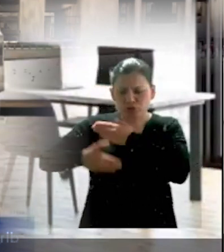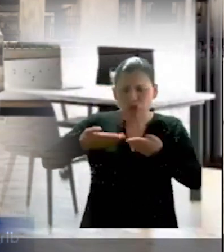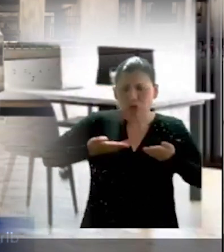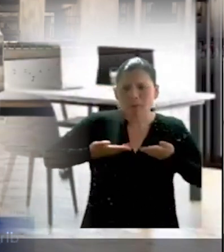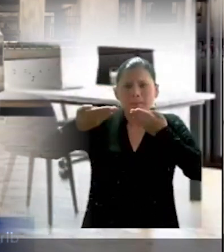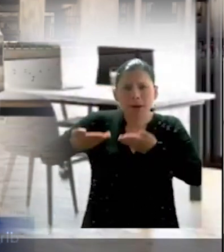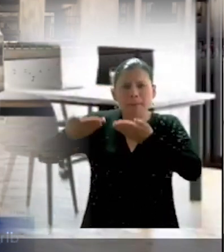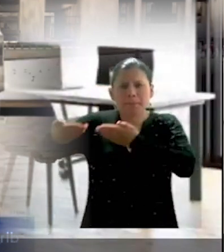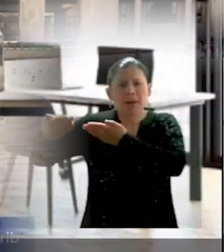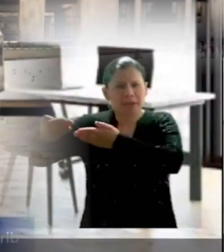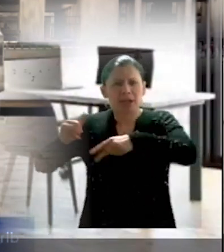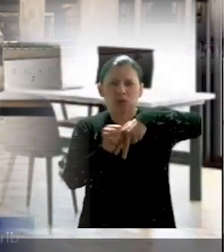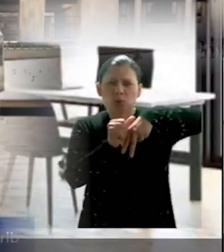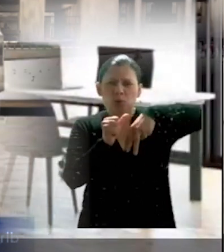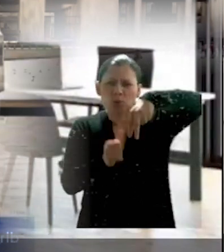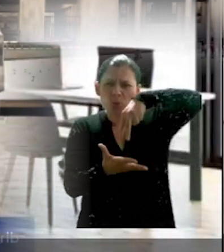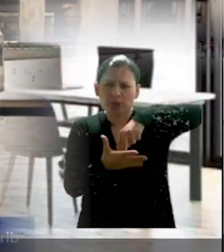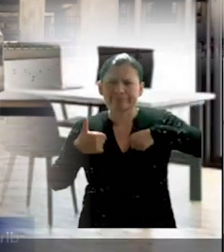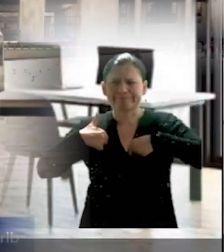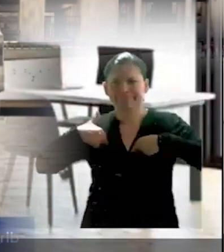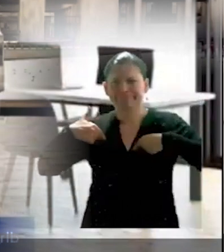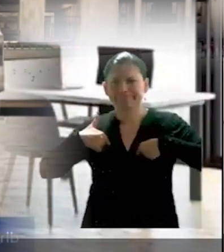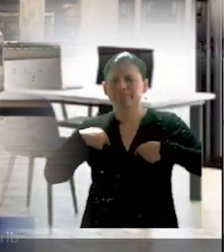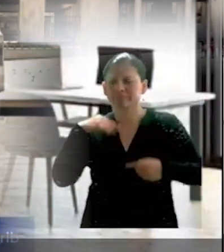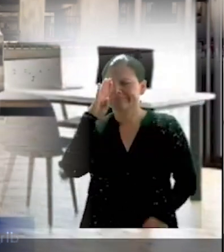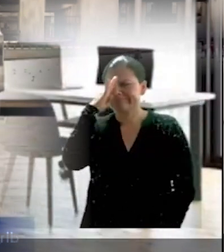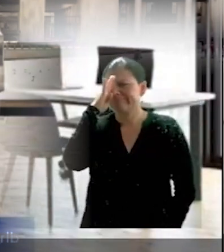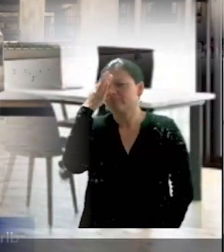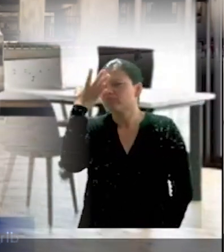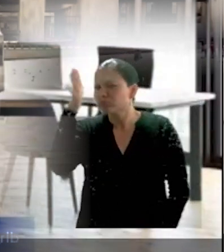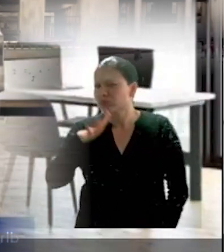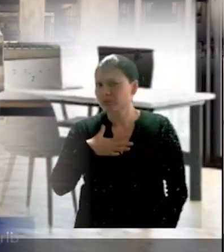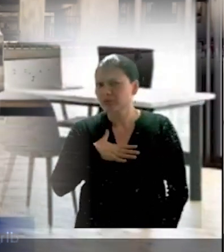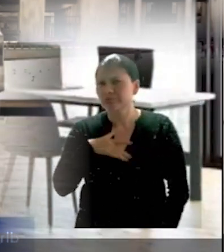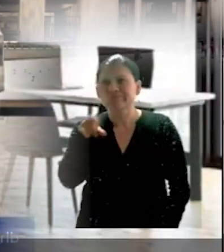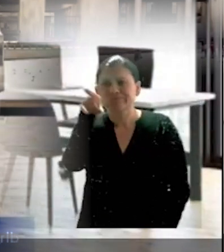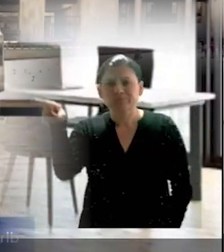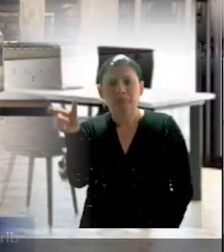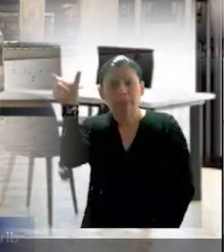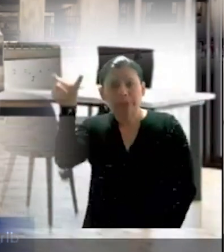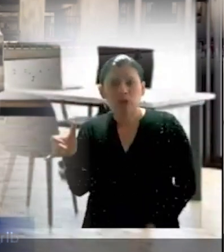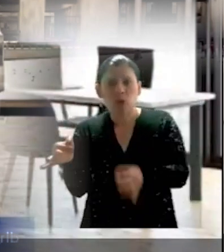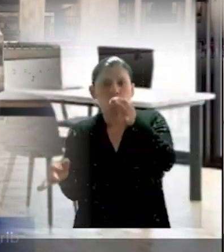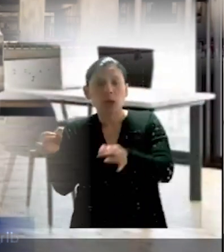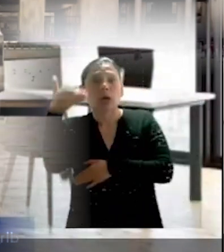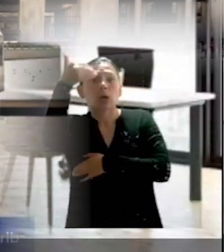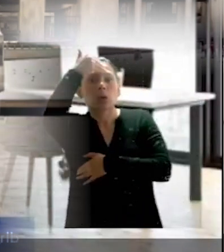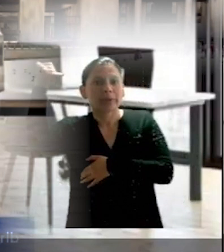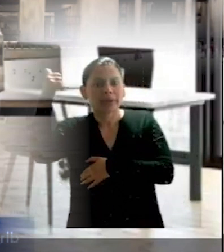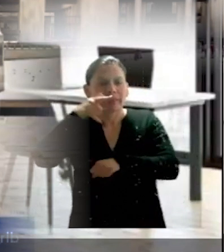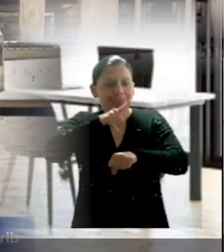clara duda y es porque los jueces olvidan que ese término para interponer la acción de